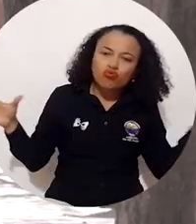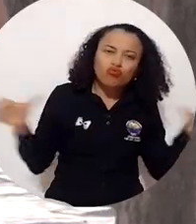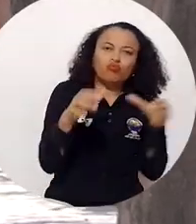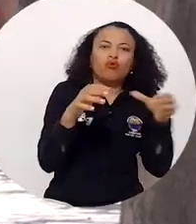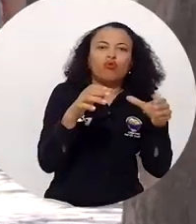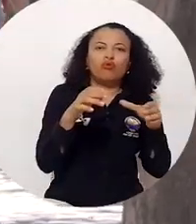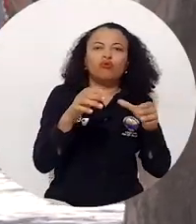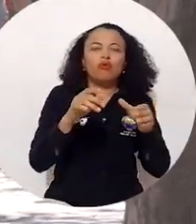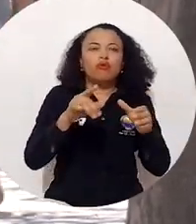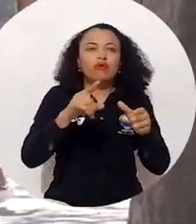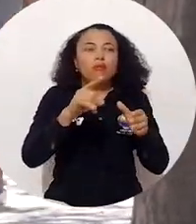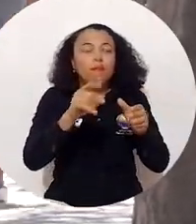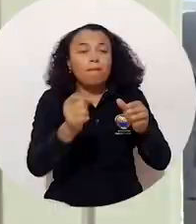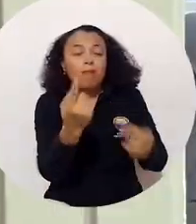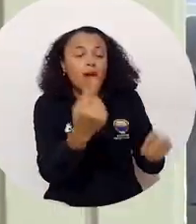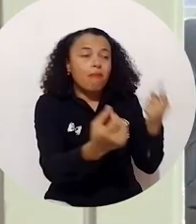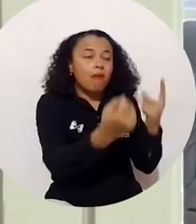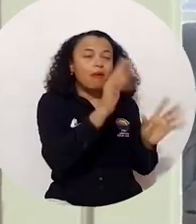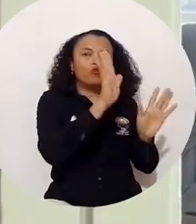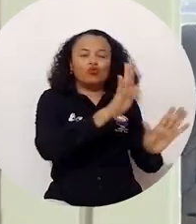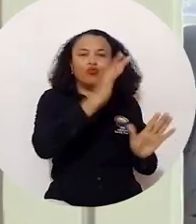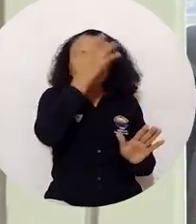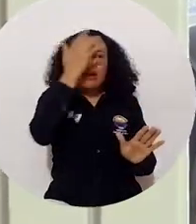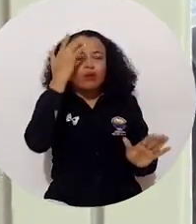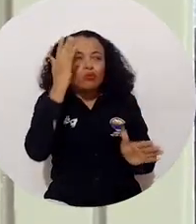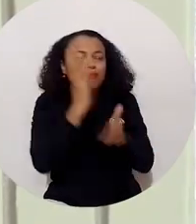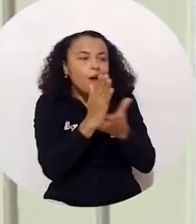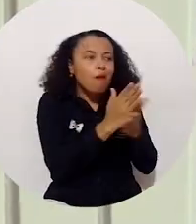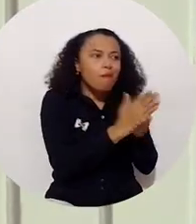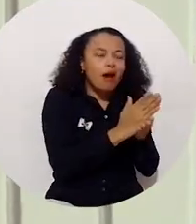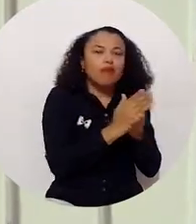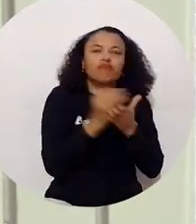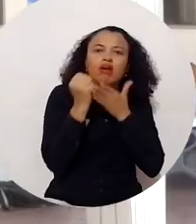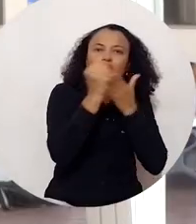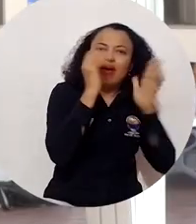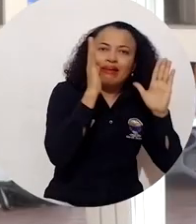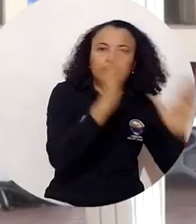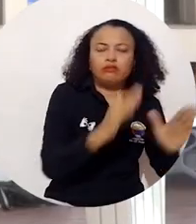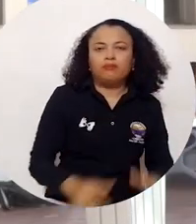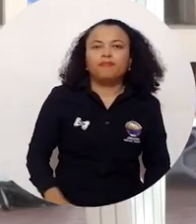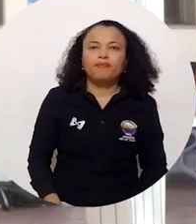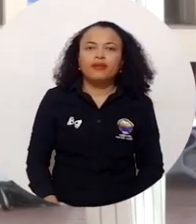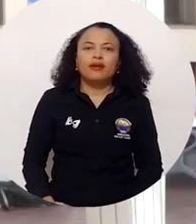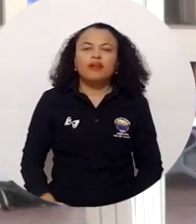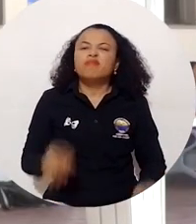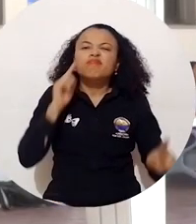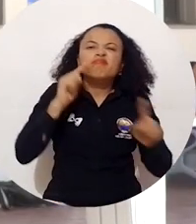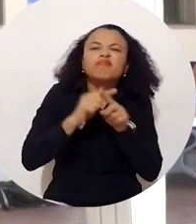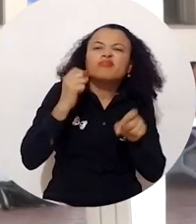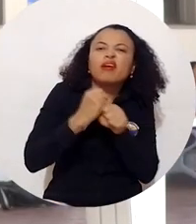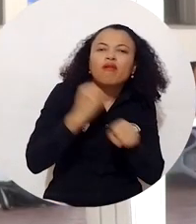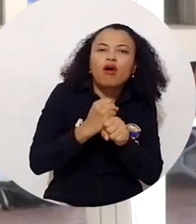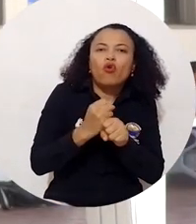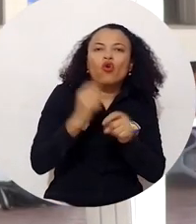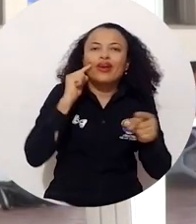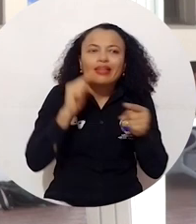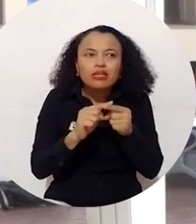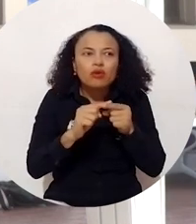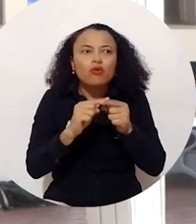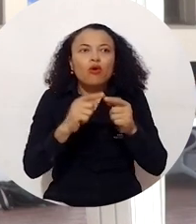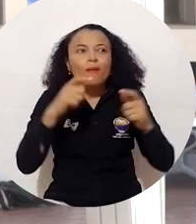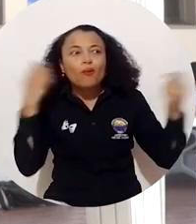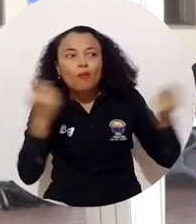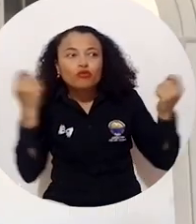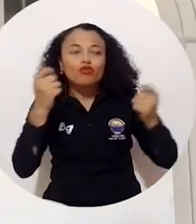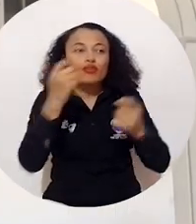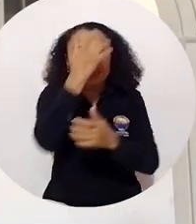conjunto dar frente a las necesidades que en salud mental tenemos hoy por hoy. Sin duda nuestro trabajo siempre está en torno a la promoción y a la prevención de